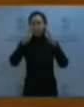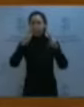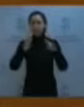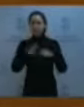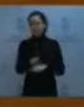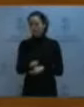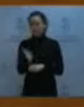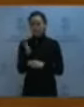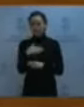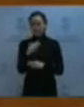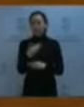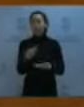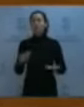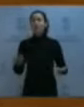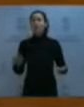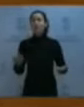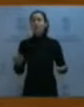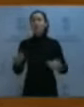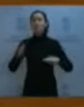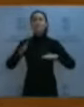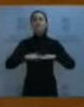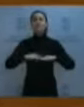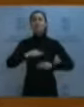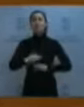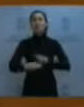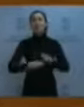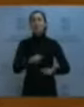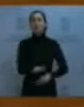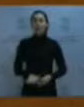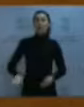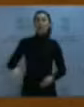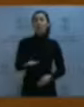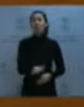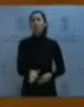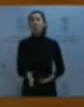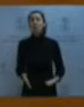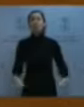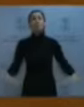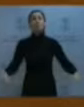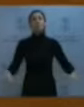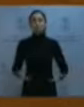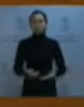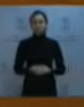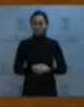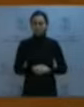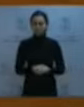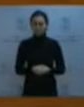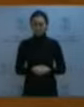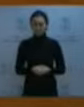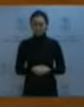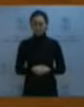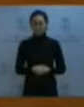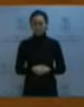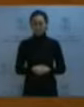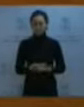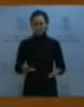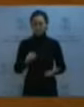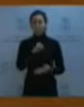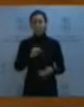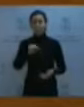¿Para cuándo se va a hacer alguna actuación en este equipamiento? Está previsto los accesos a la Zalia, nos